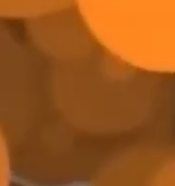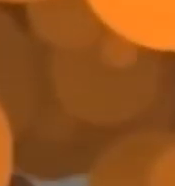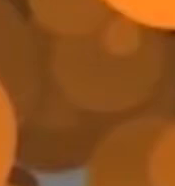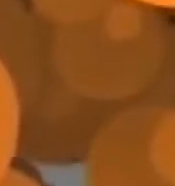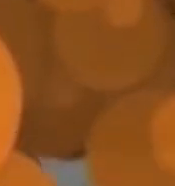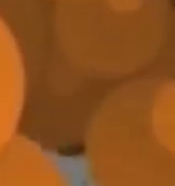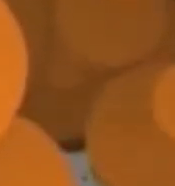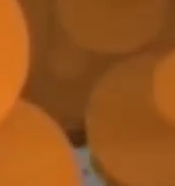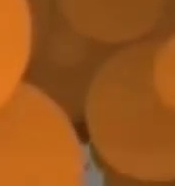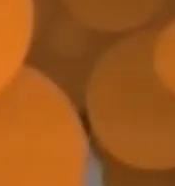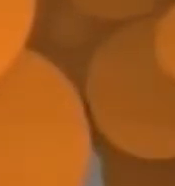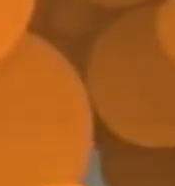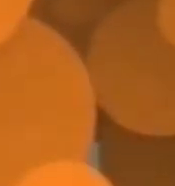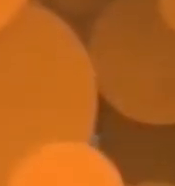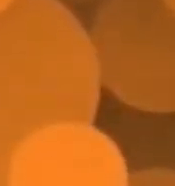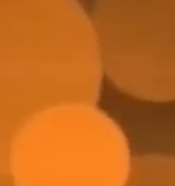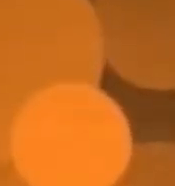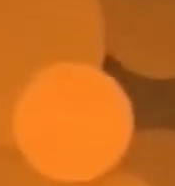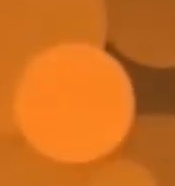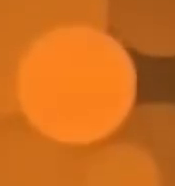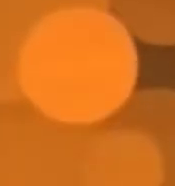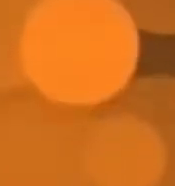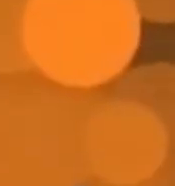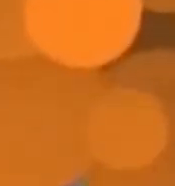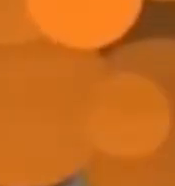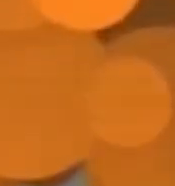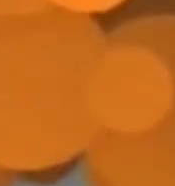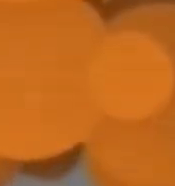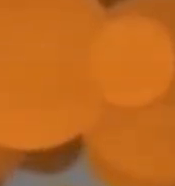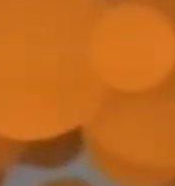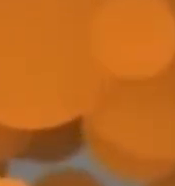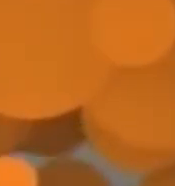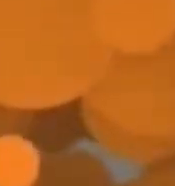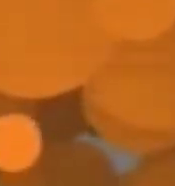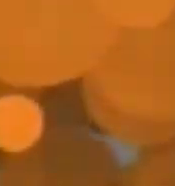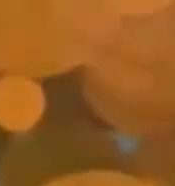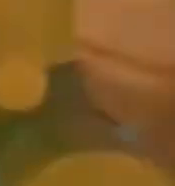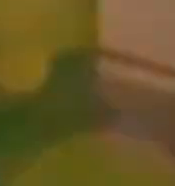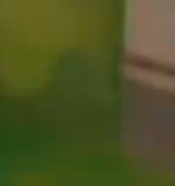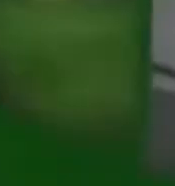Telecaribe, 30 años de historias.